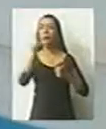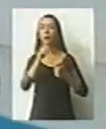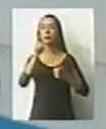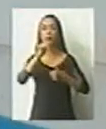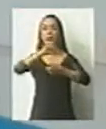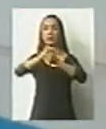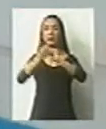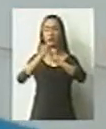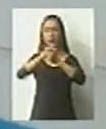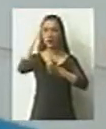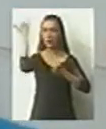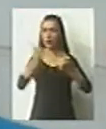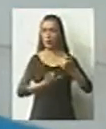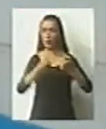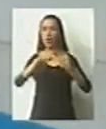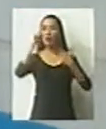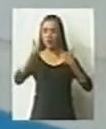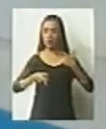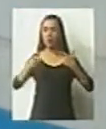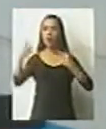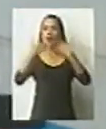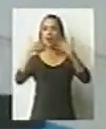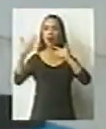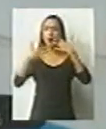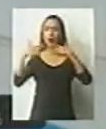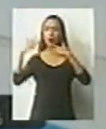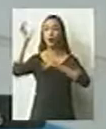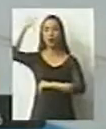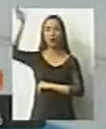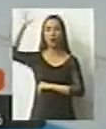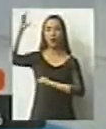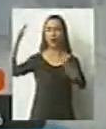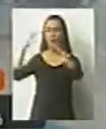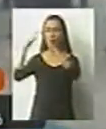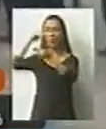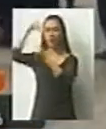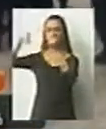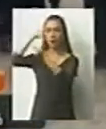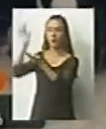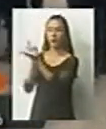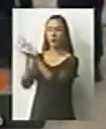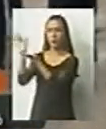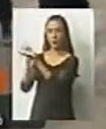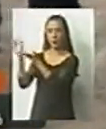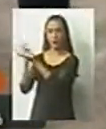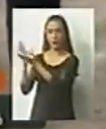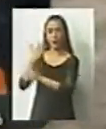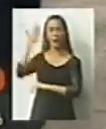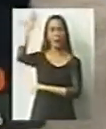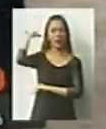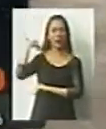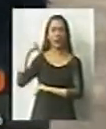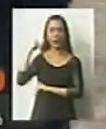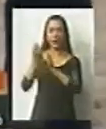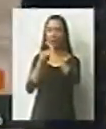El oficio librado por el juzgado de control a cargo del doctor Mercado. Ayer en hora de la mañana se empezó a dar cumplimiento